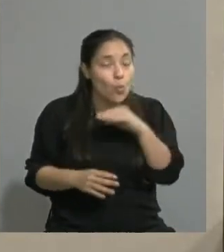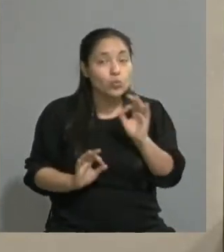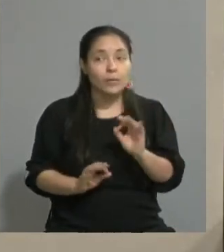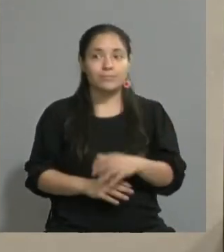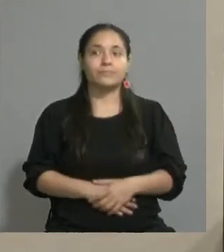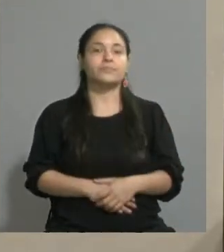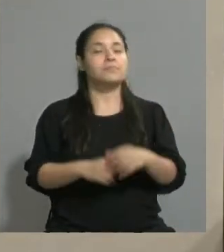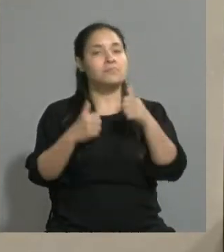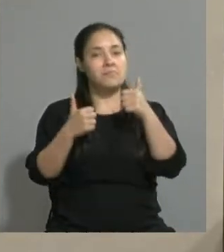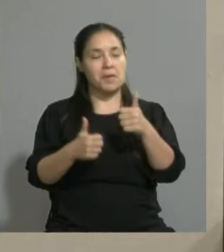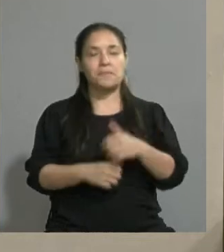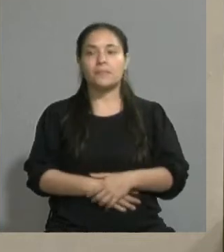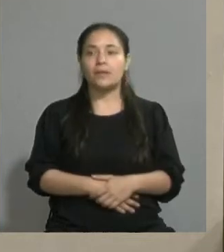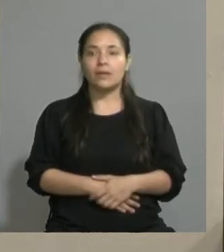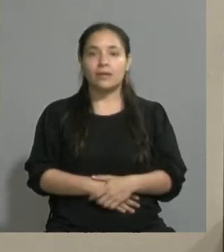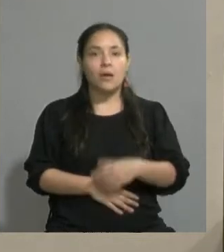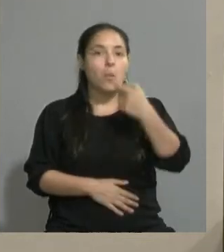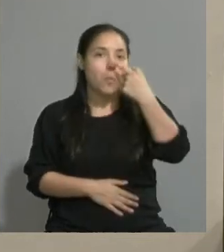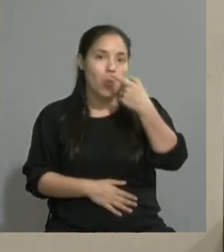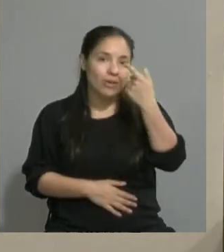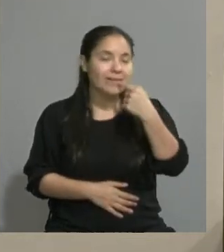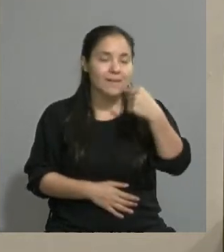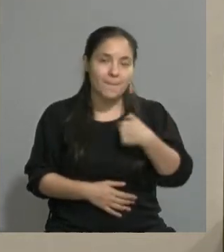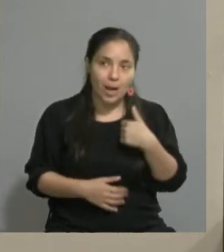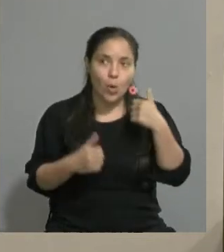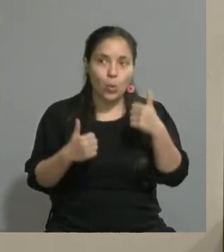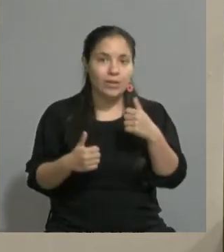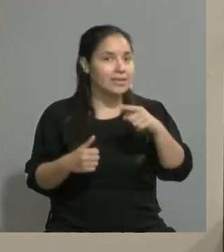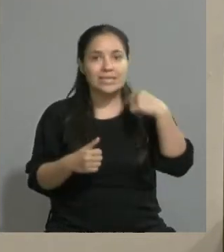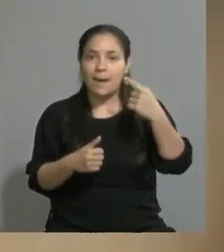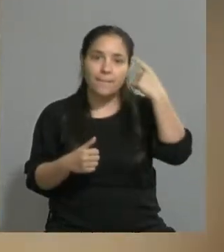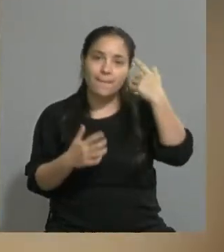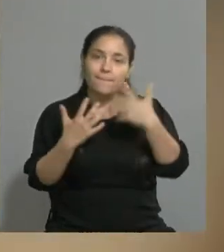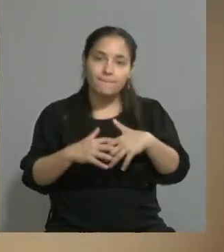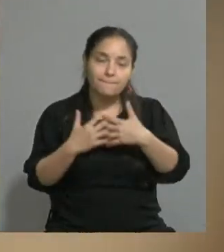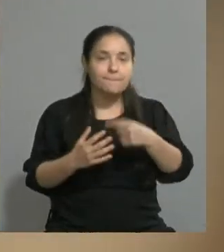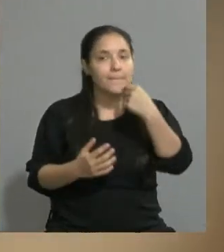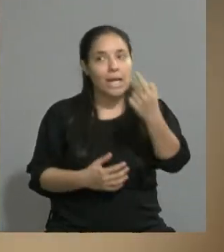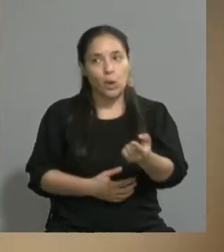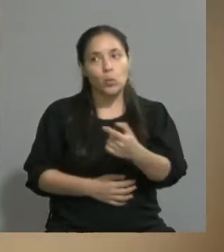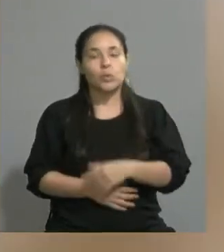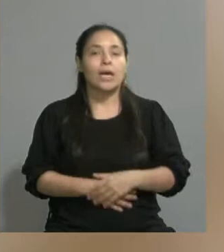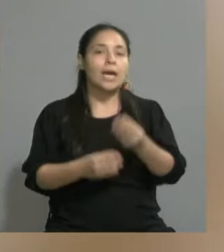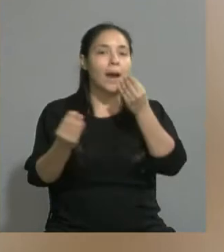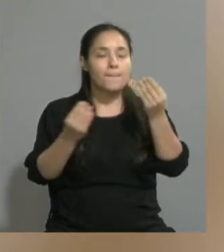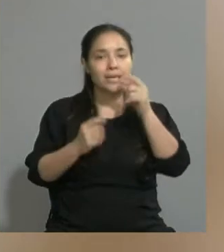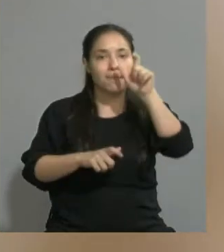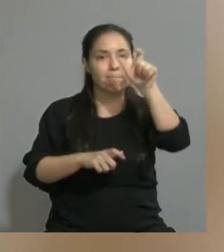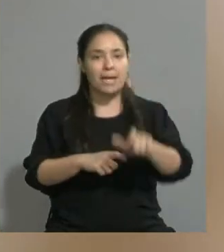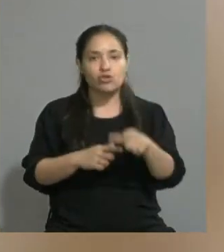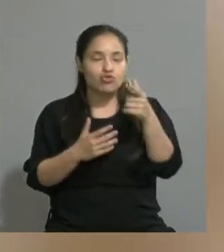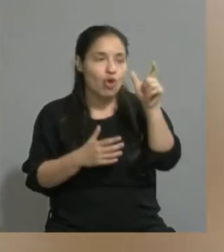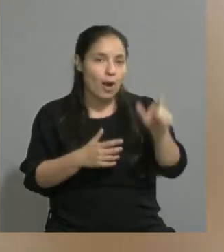Bueno, es interesante la pregunta porque se la hace todo el mundo. ¿Qué pasará con estas